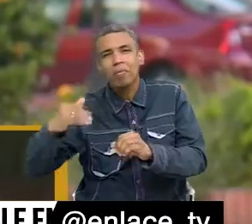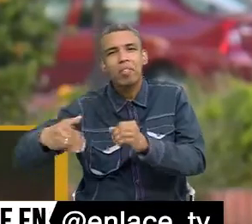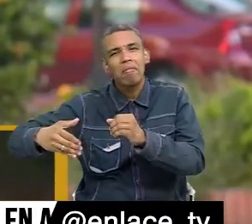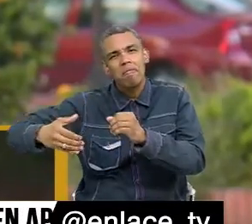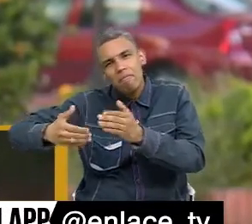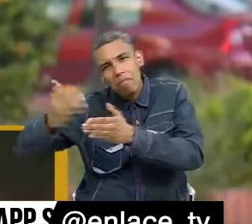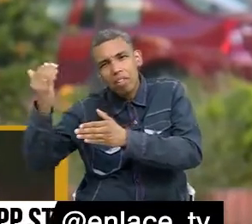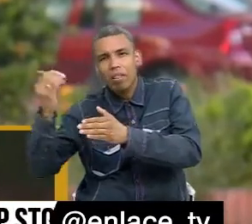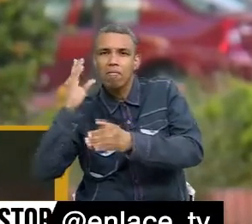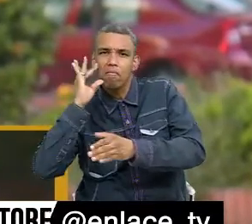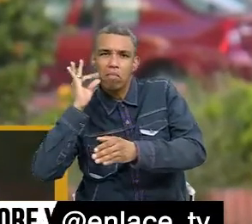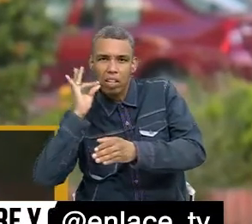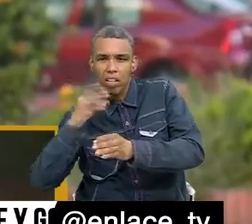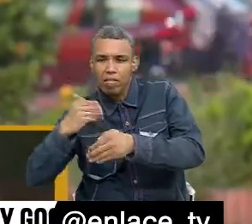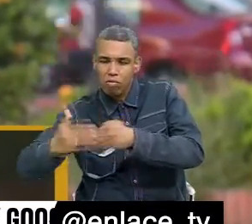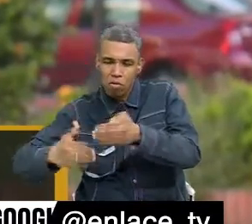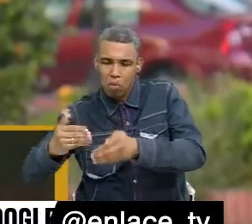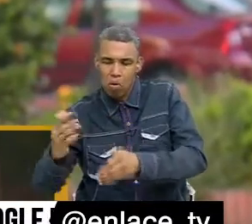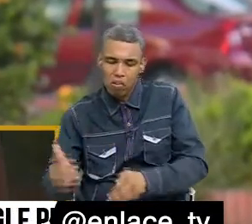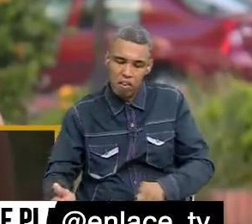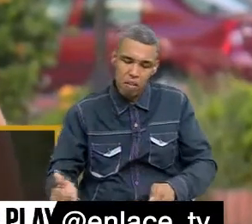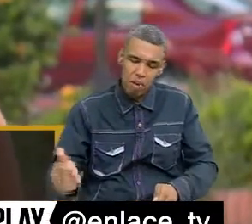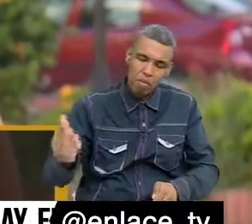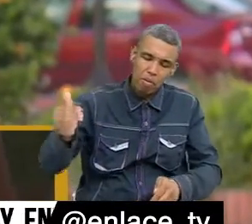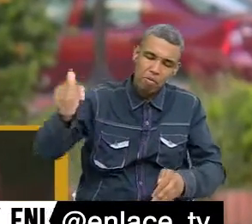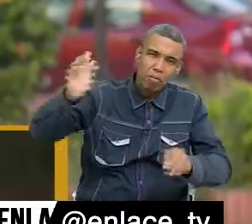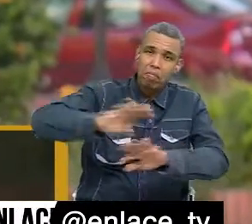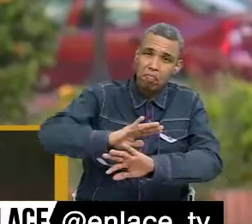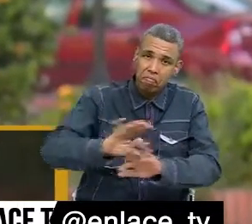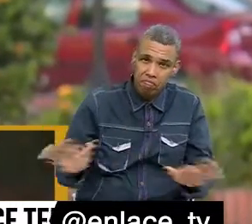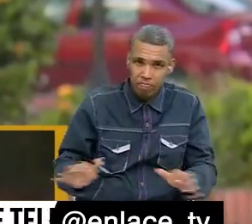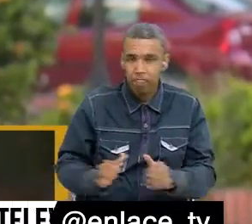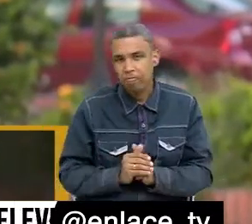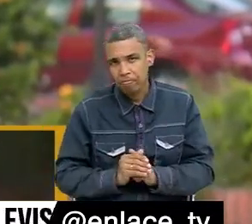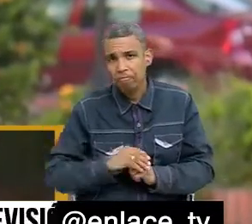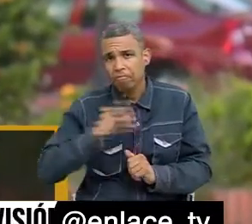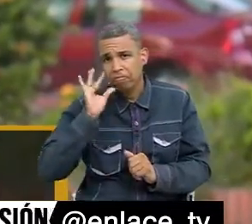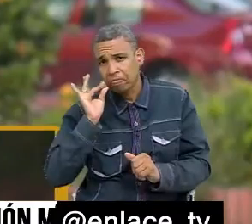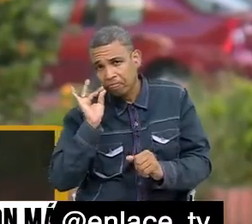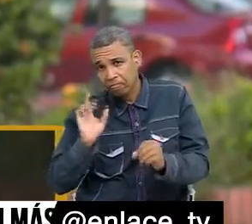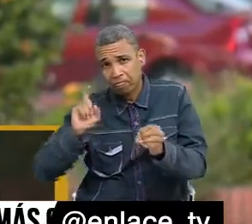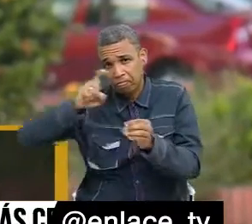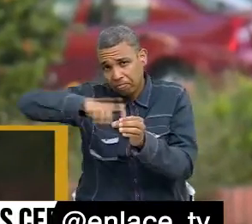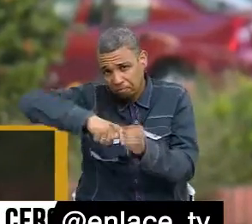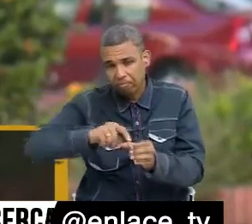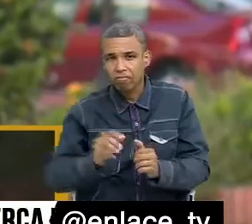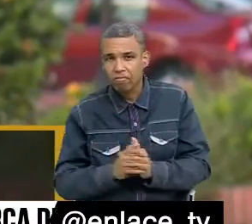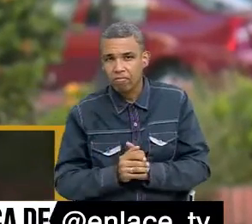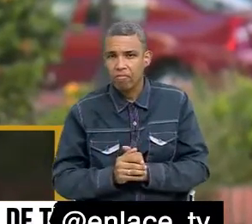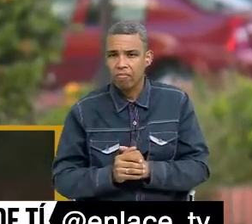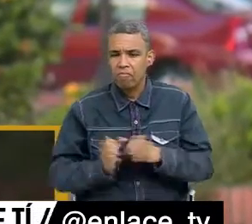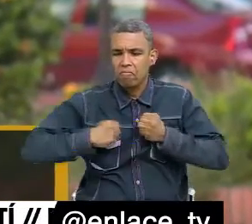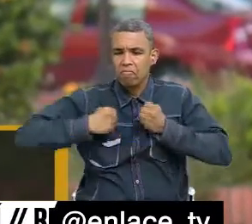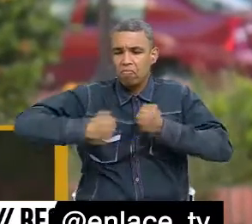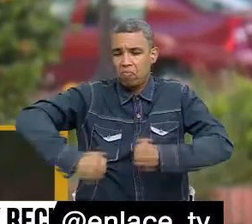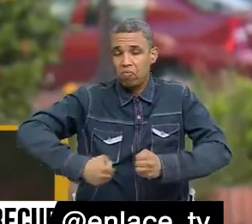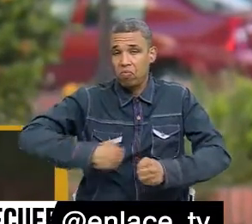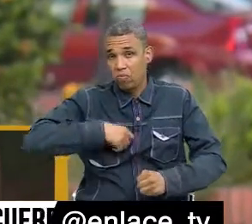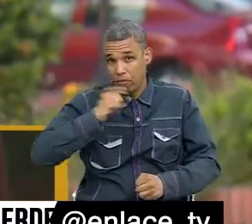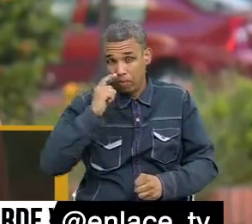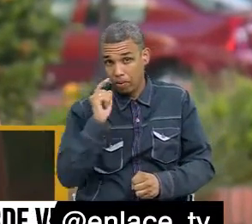pasé a Academia Risaraldense, que es una escuela de formación muy conocida en Pereira. De ahí pasé a Deportivo Pereira en la primera